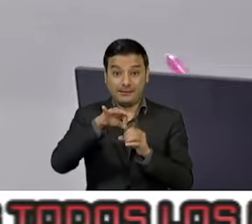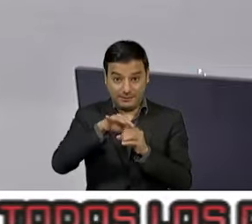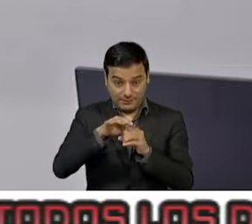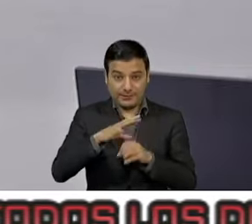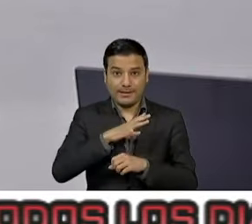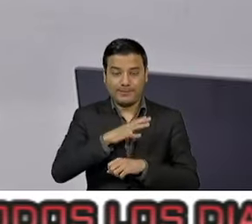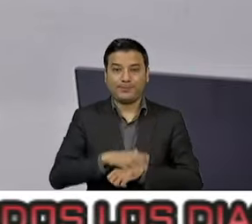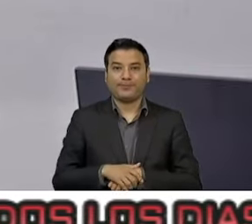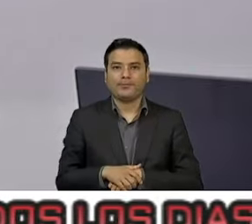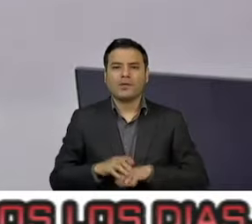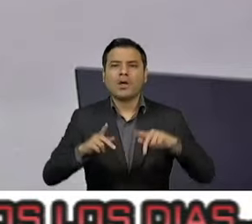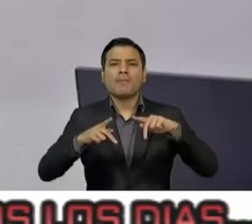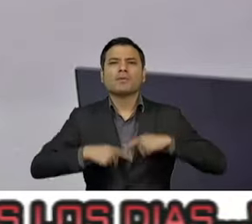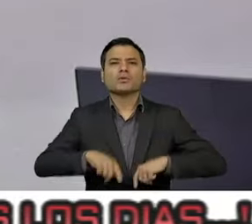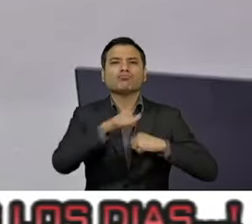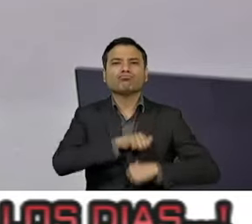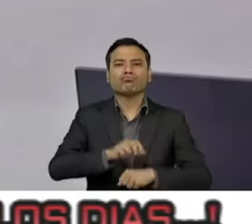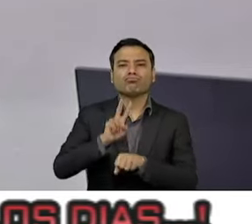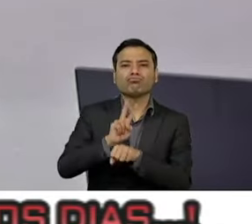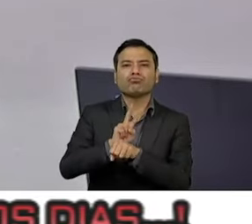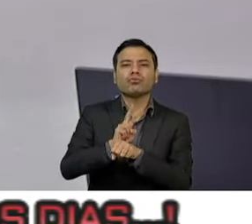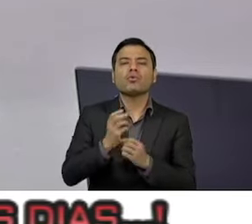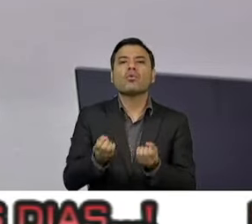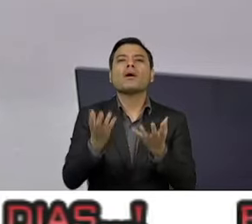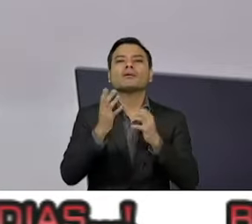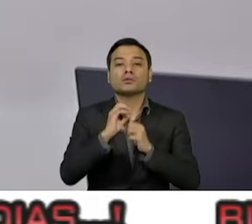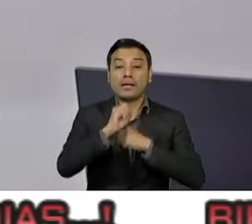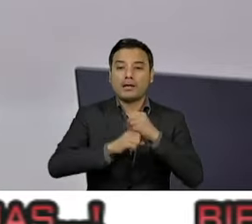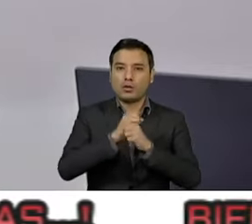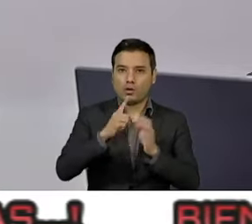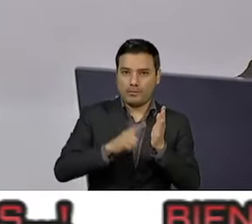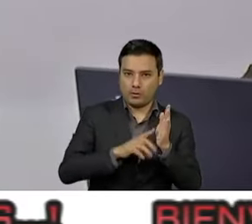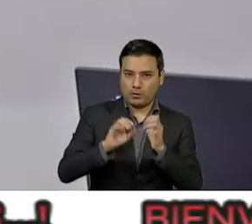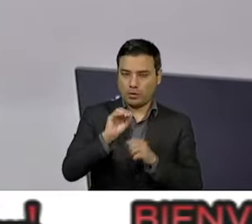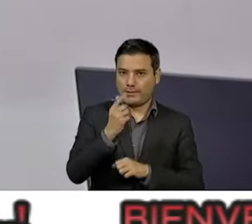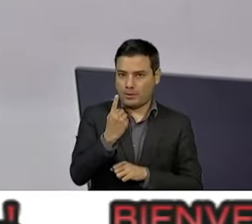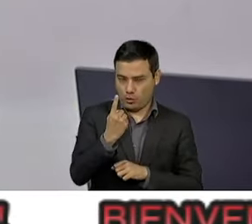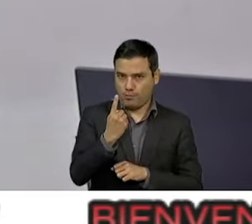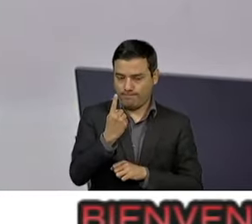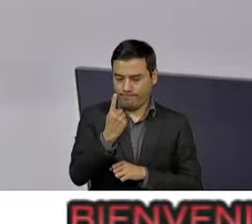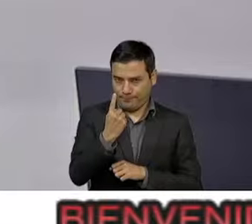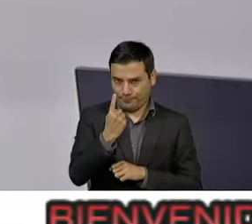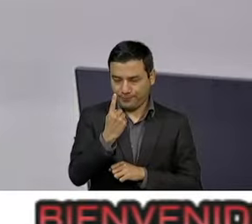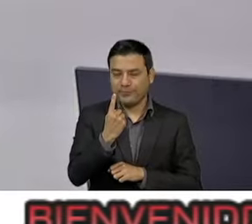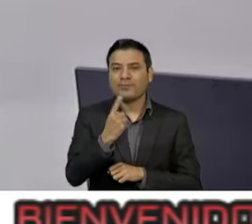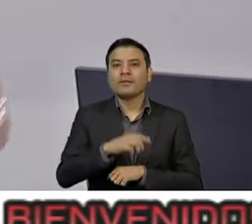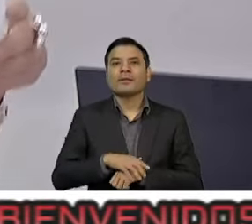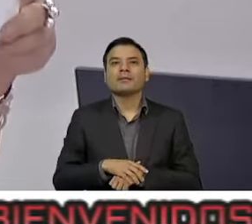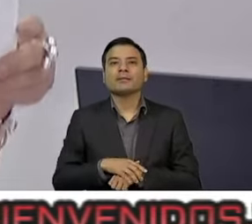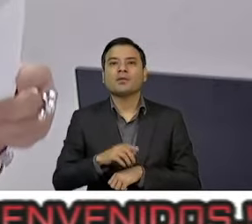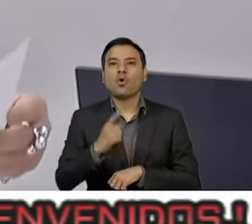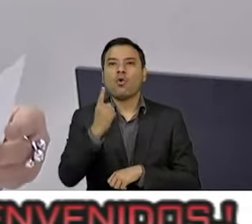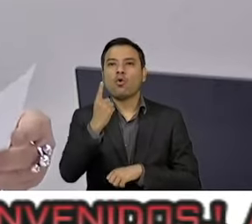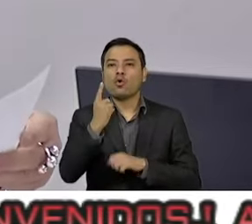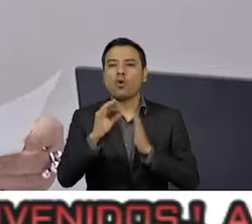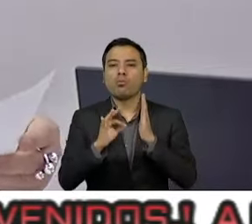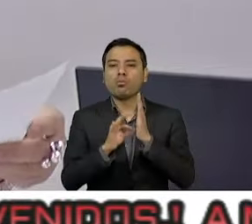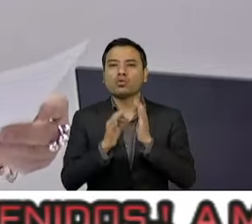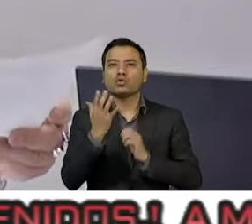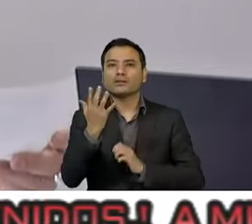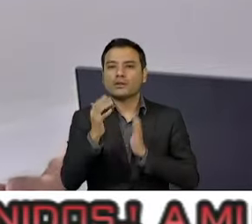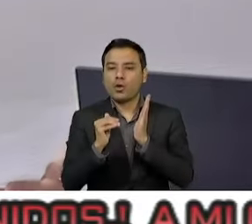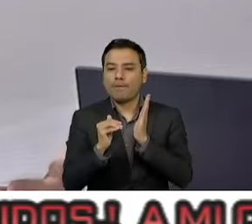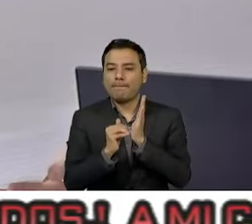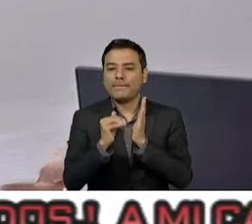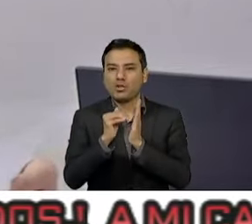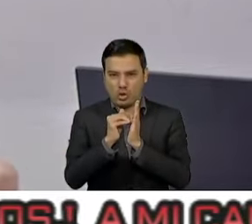Para el caso de funcionarios de casilla, en los mismos años, tenemos que se ha previsto que colaboraron más de 1.5 millones de